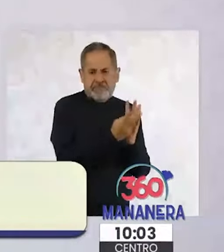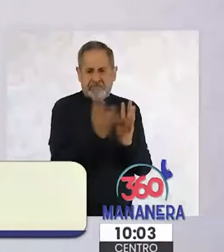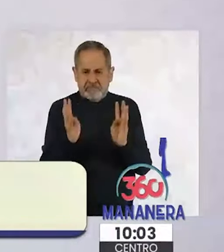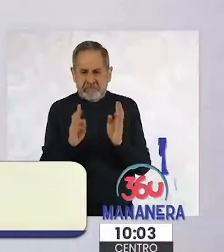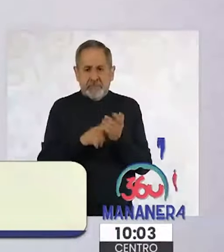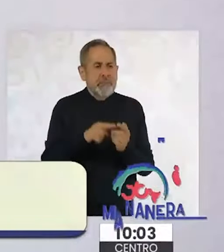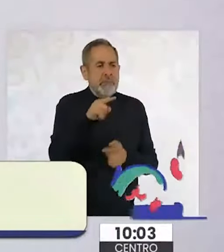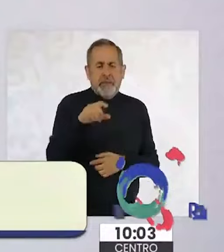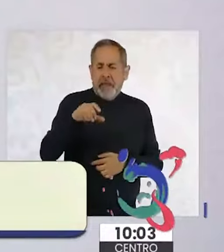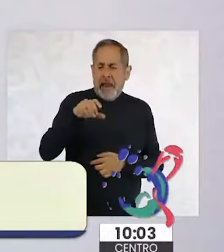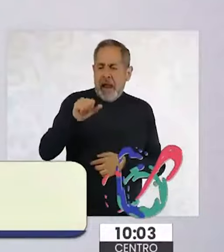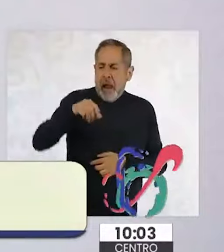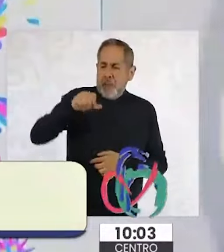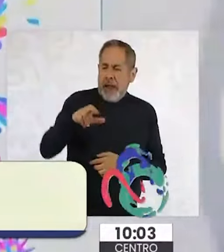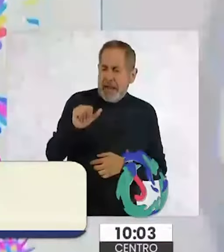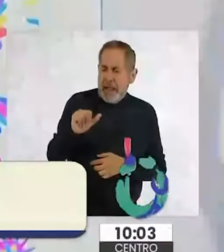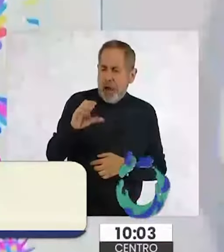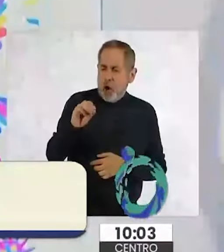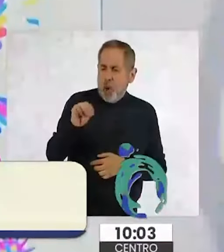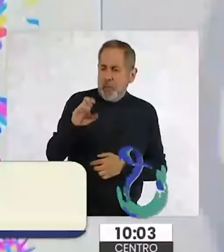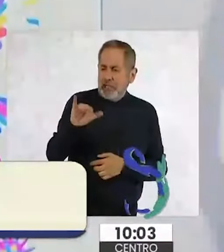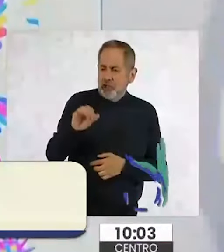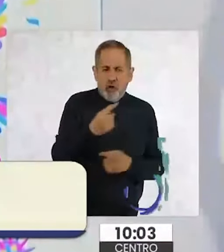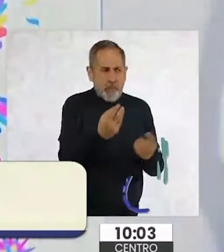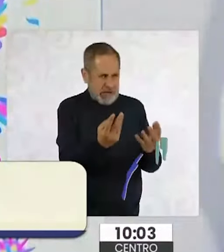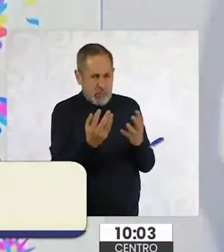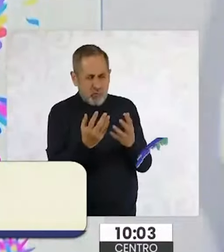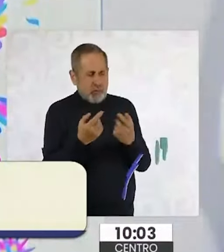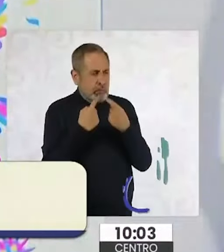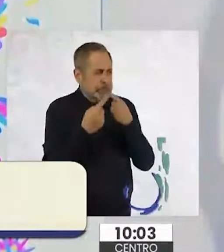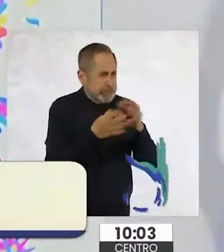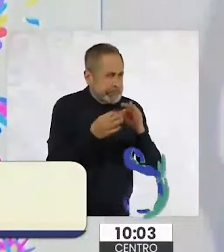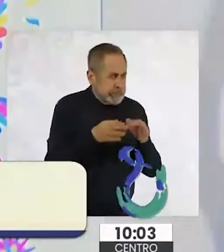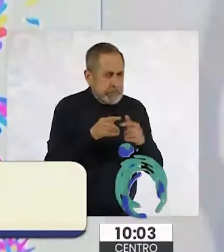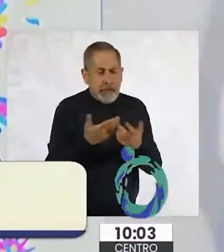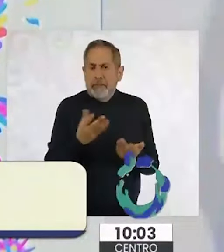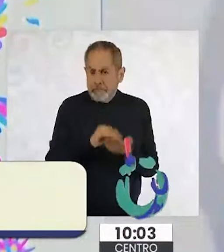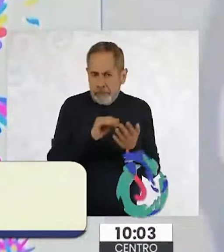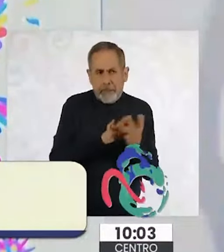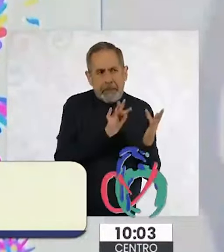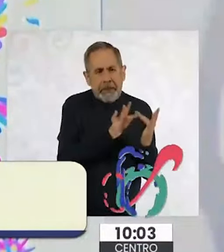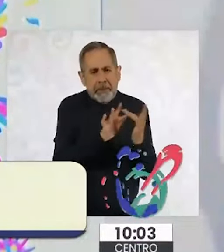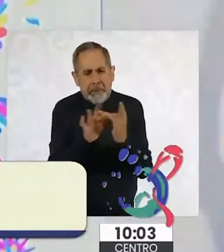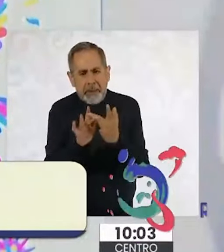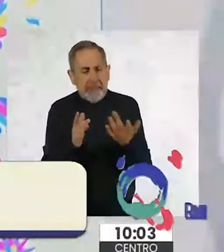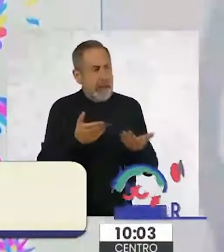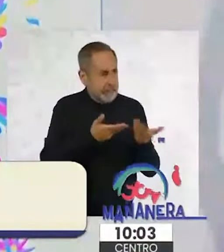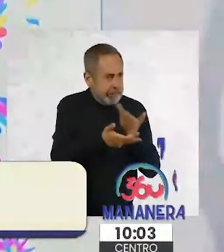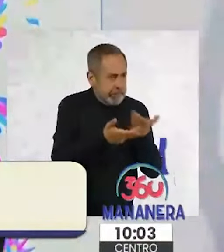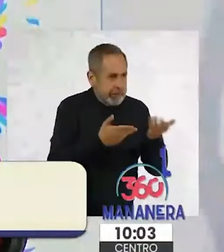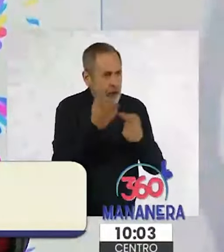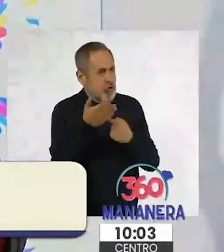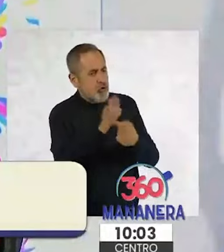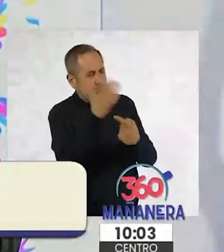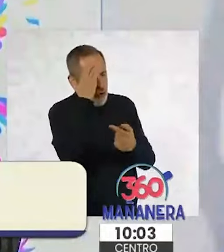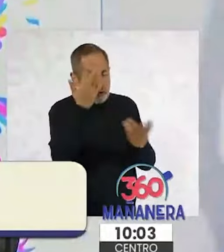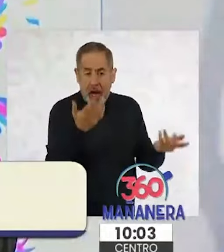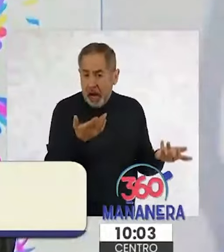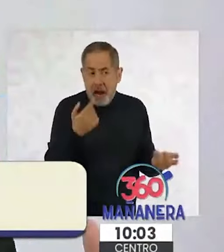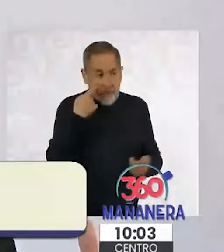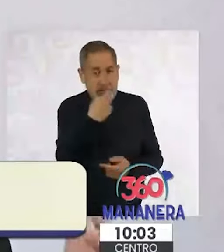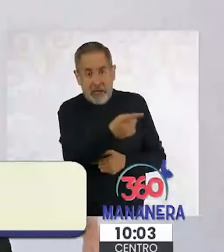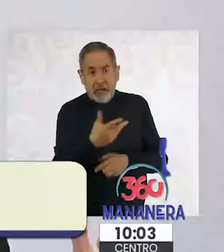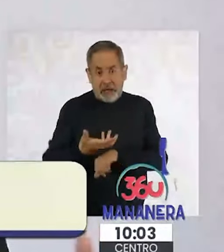de comercio y este trabajo lo seguimos desarrollando porque es muy importante que se conozca como Estados